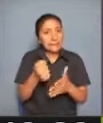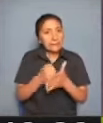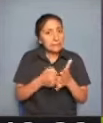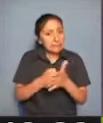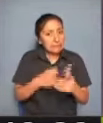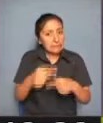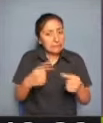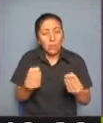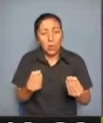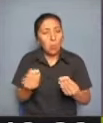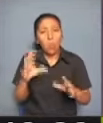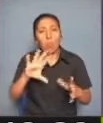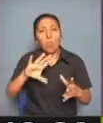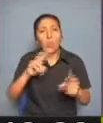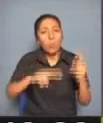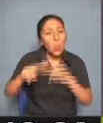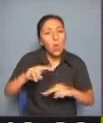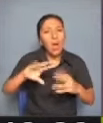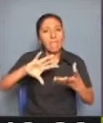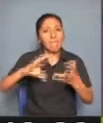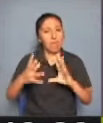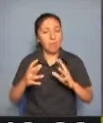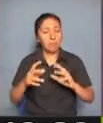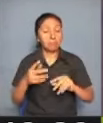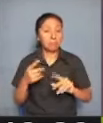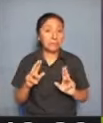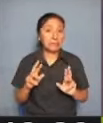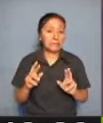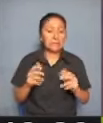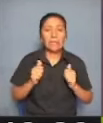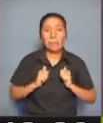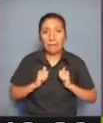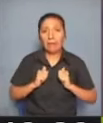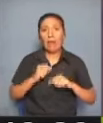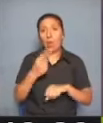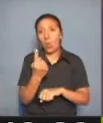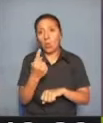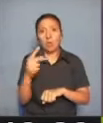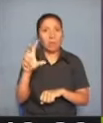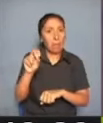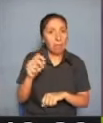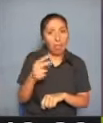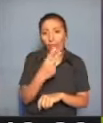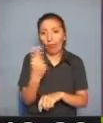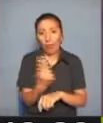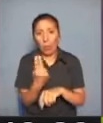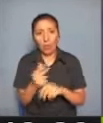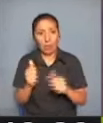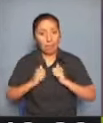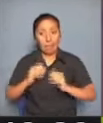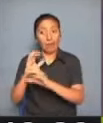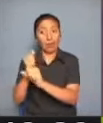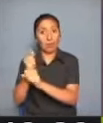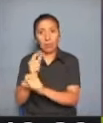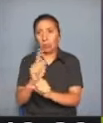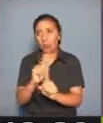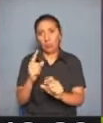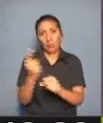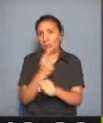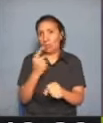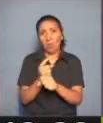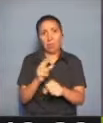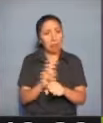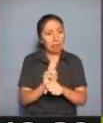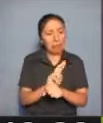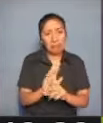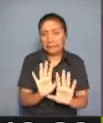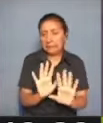ver alternativas preferimos esperar una hora hora y media dos horas el colectivo pero no nos podemos dar el lujo de tomar un transporte